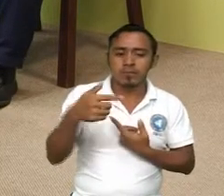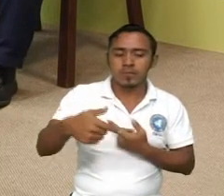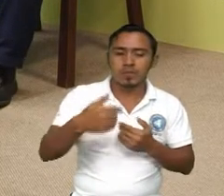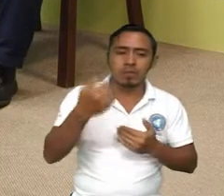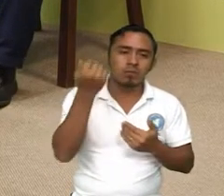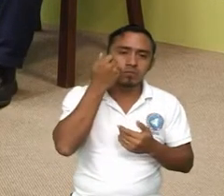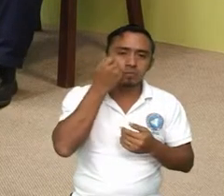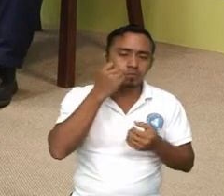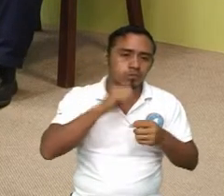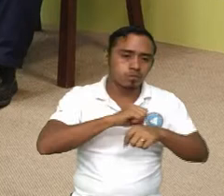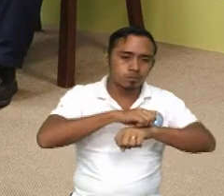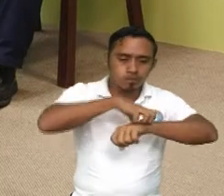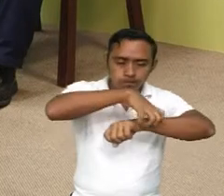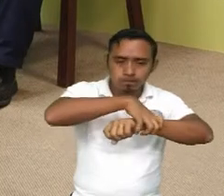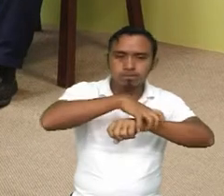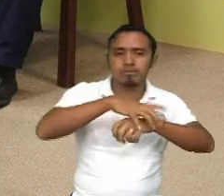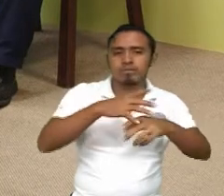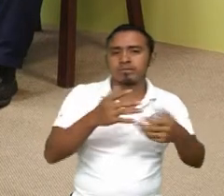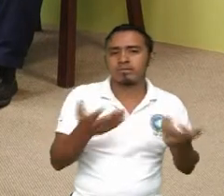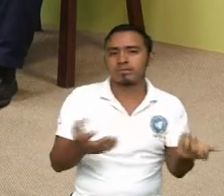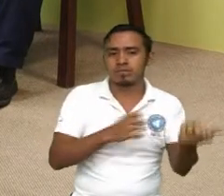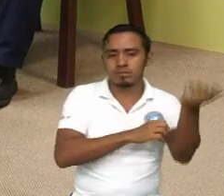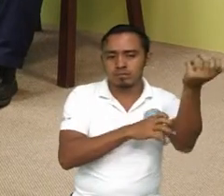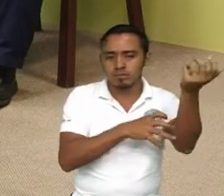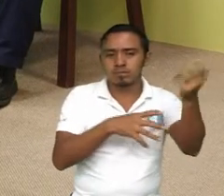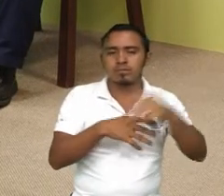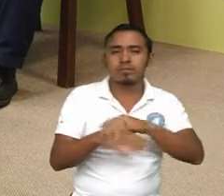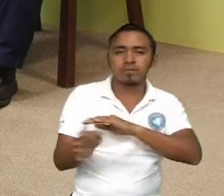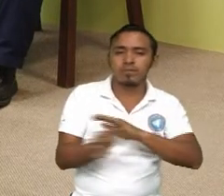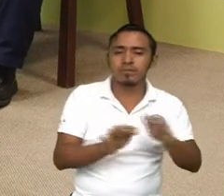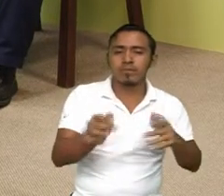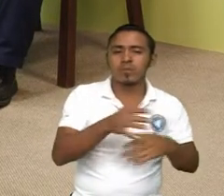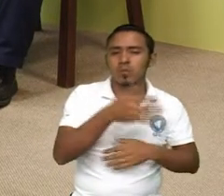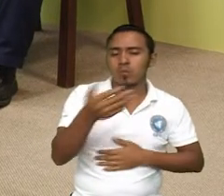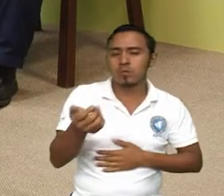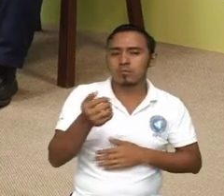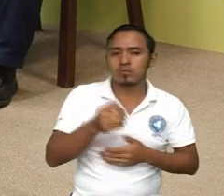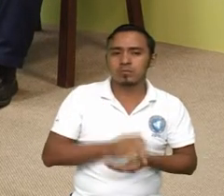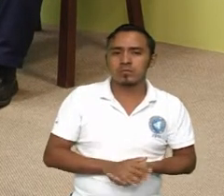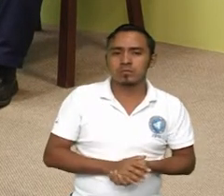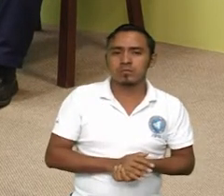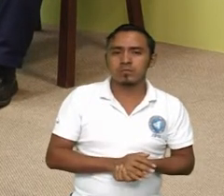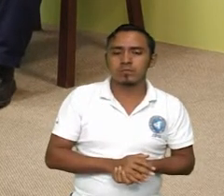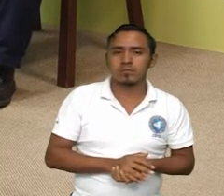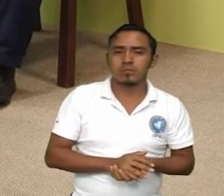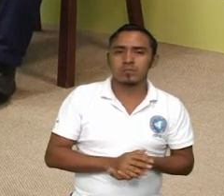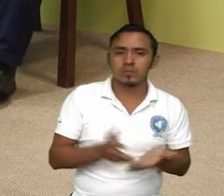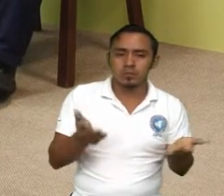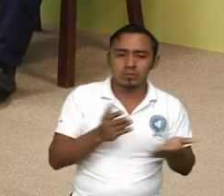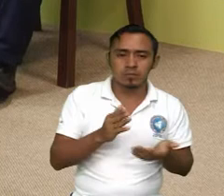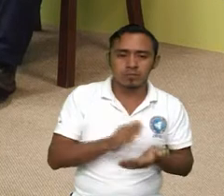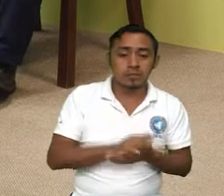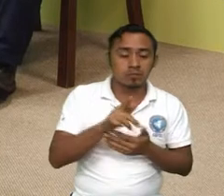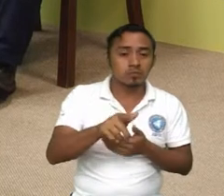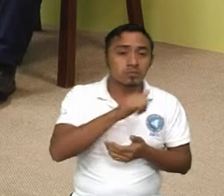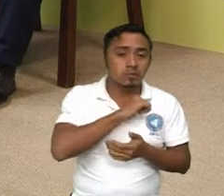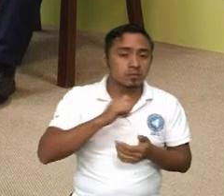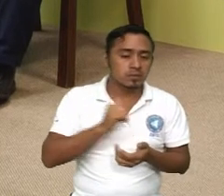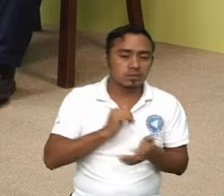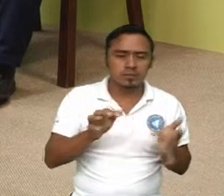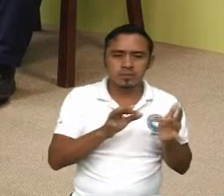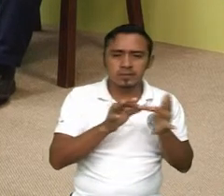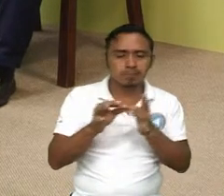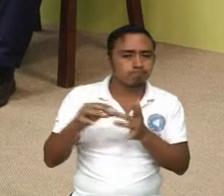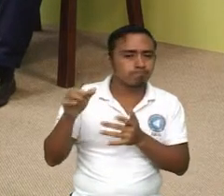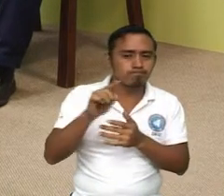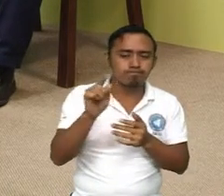inflamación de las articulaciones otro estudio muy importante es el péptido citrulina dow eso es un estudio pues que no es muy accesible